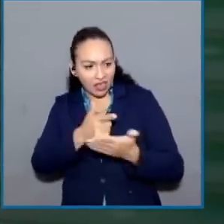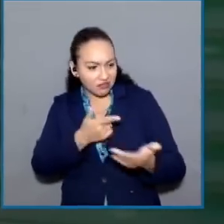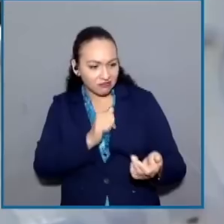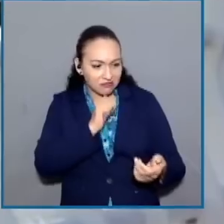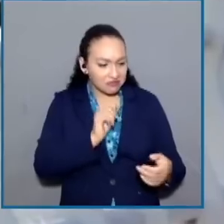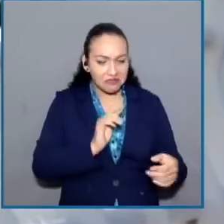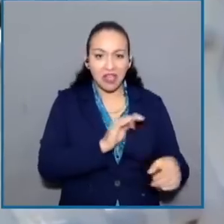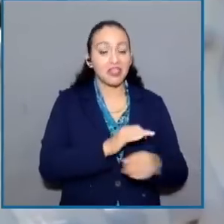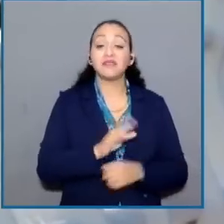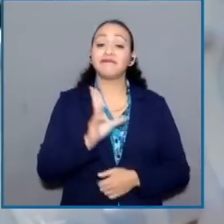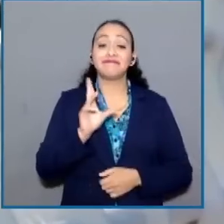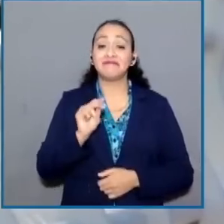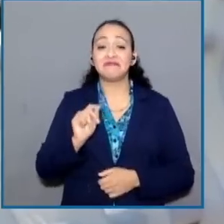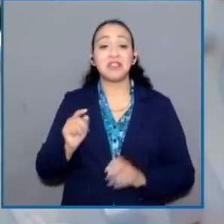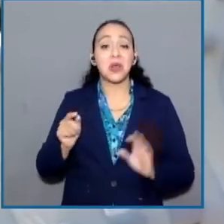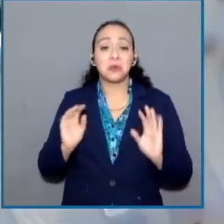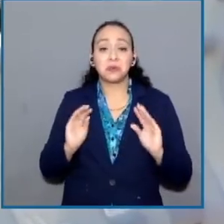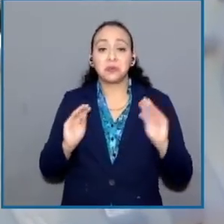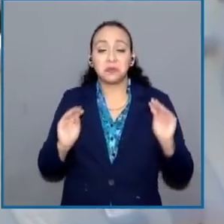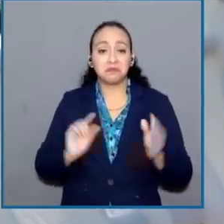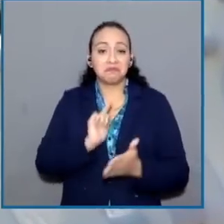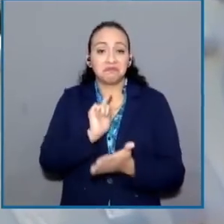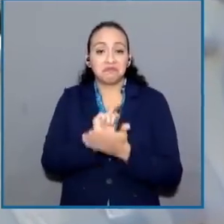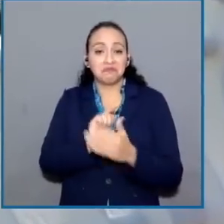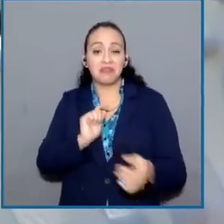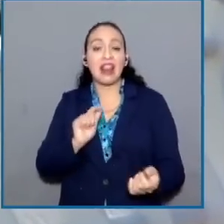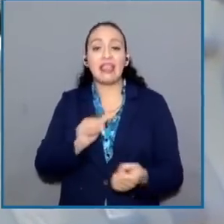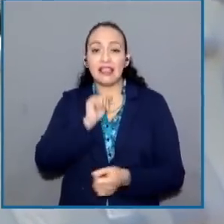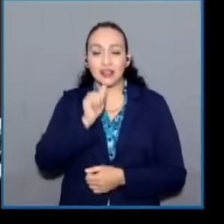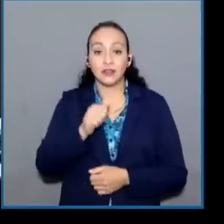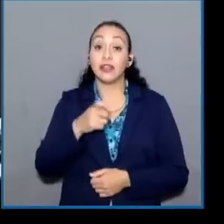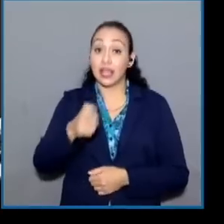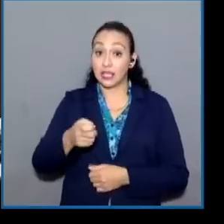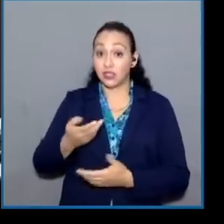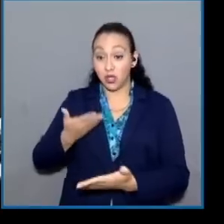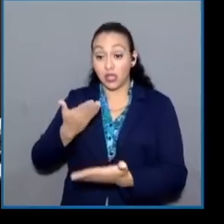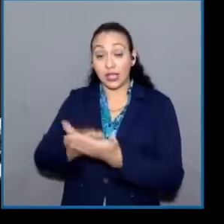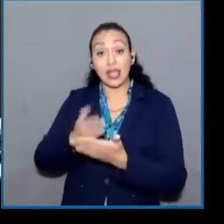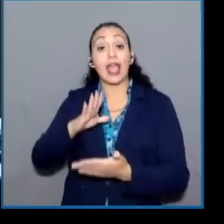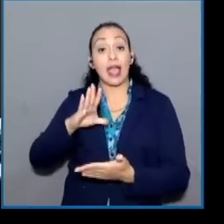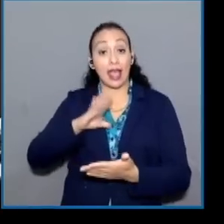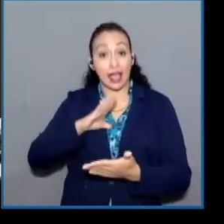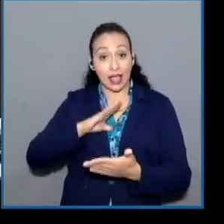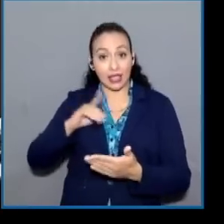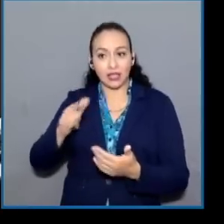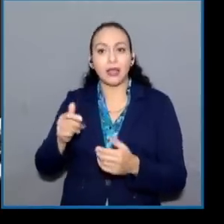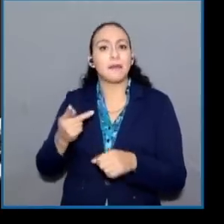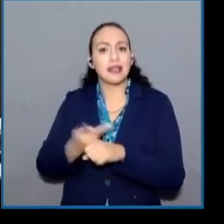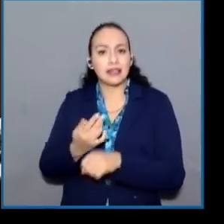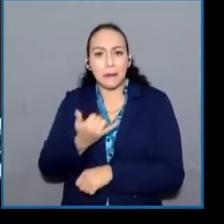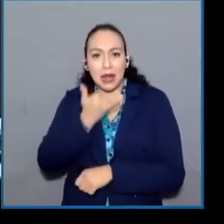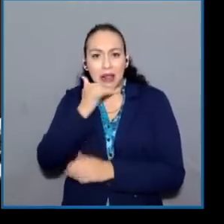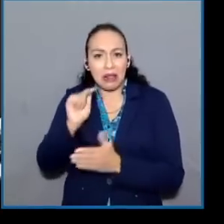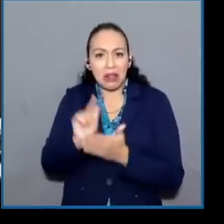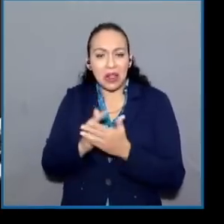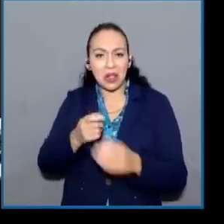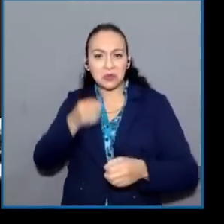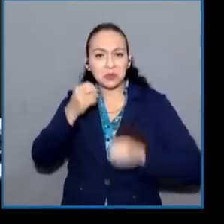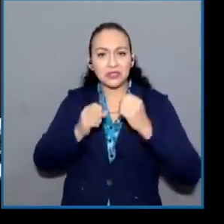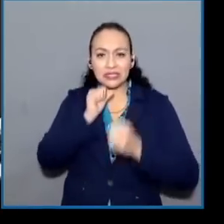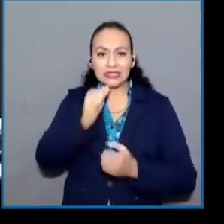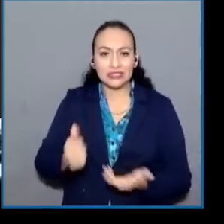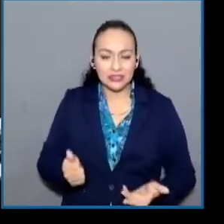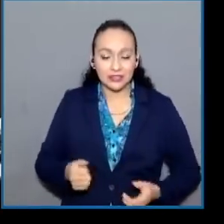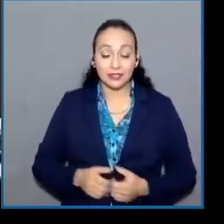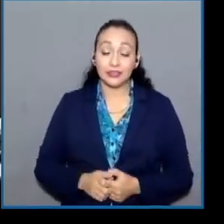enfoque de derechos humanos, presentado por Amnistía Internacional. La militarización de la seguridad pública pone en riesgo la